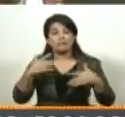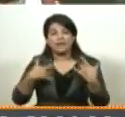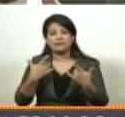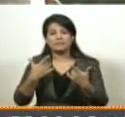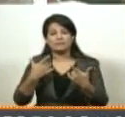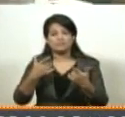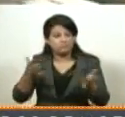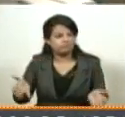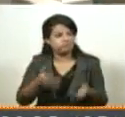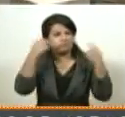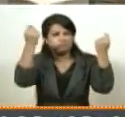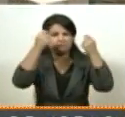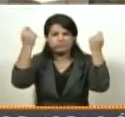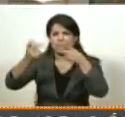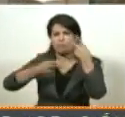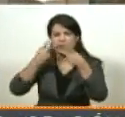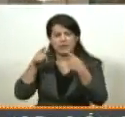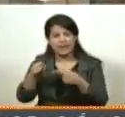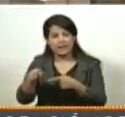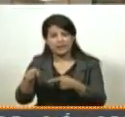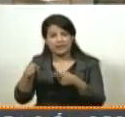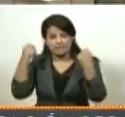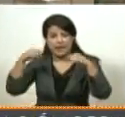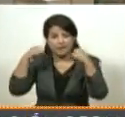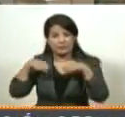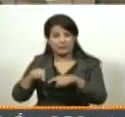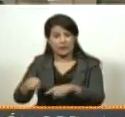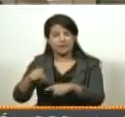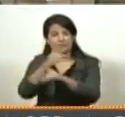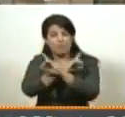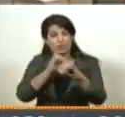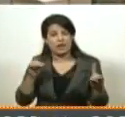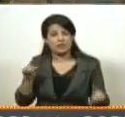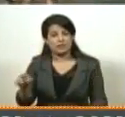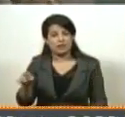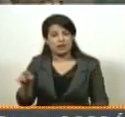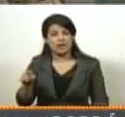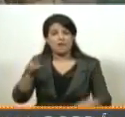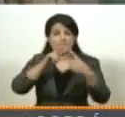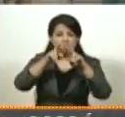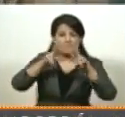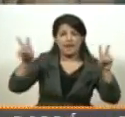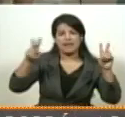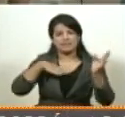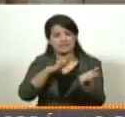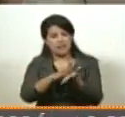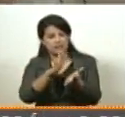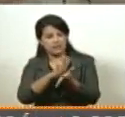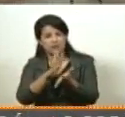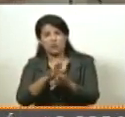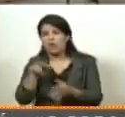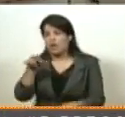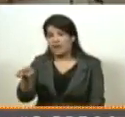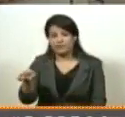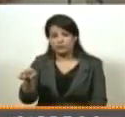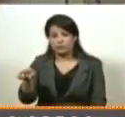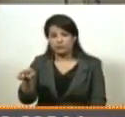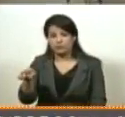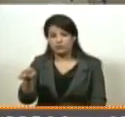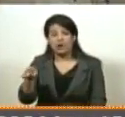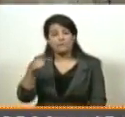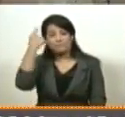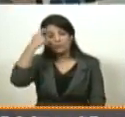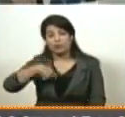la agitación política, ese ejercicio también de la democracia en paz, en tranquilidad, eso no genere